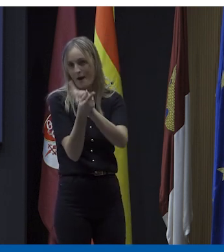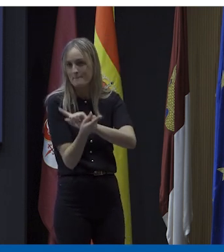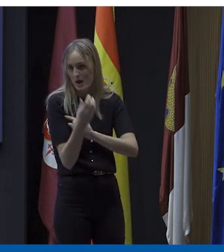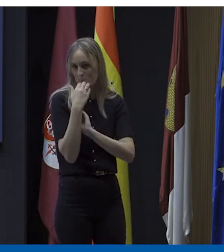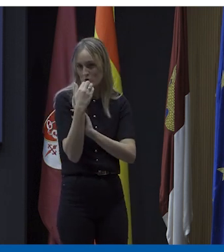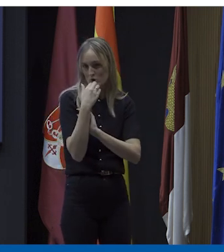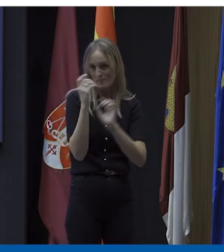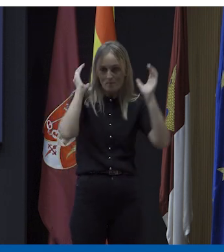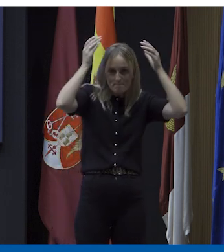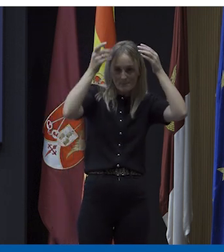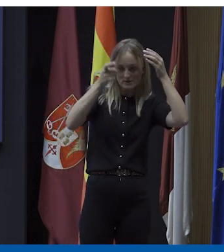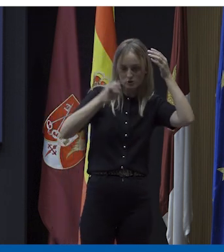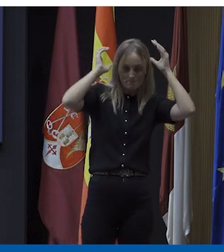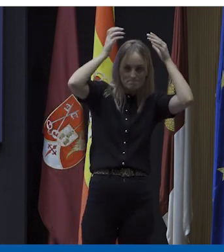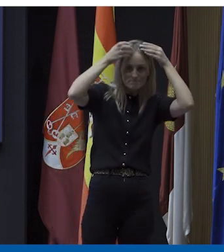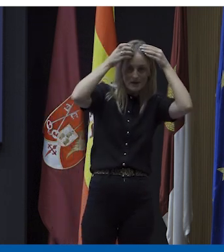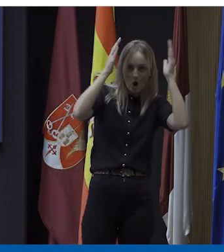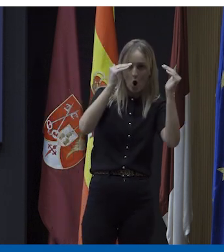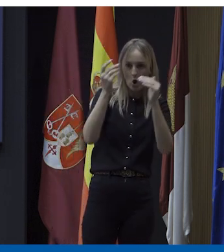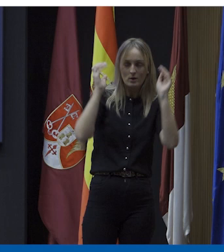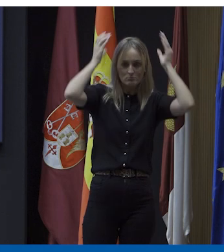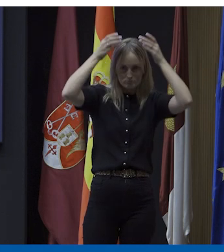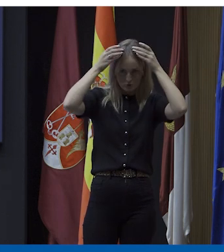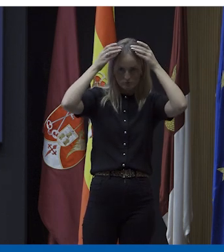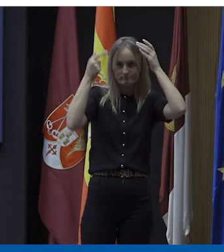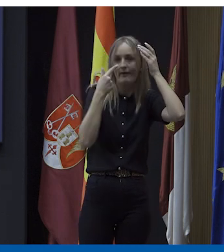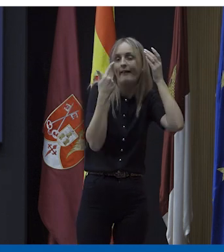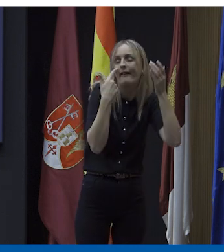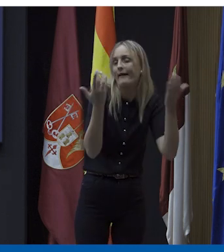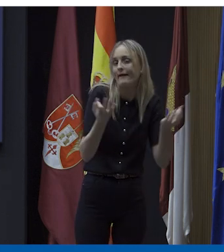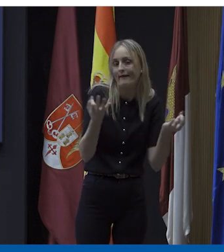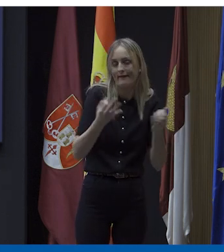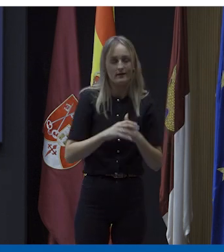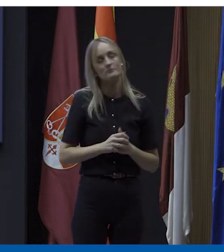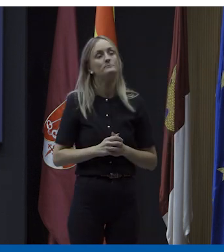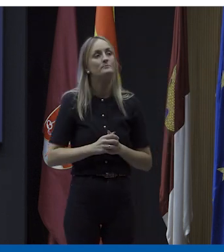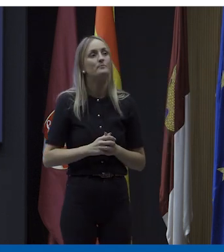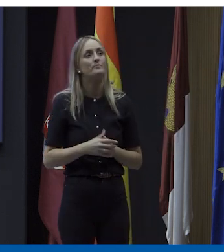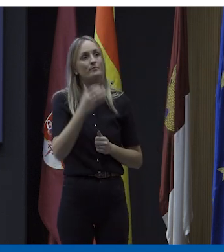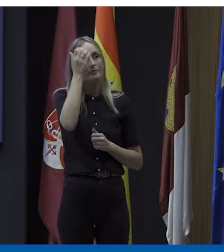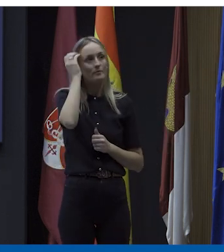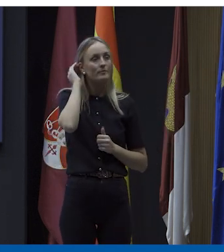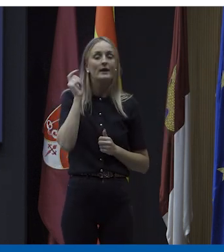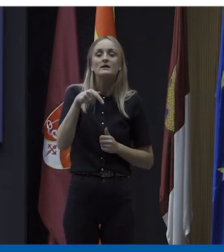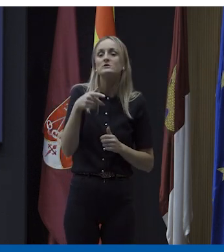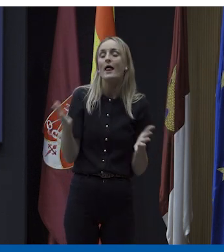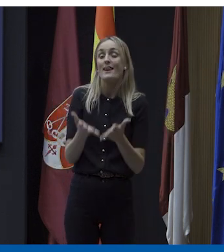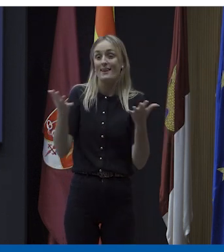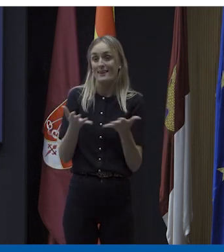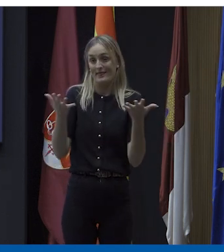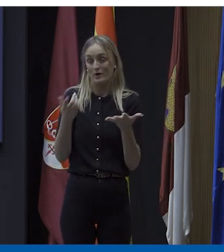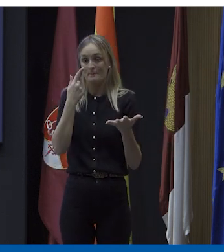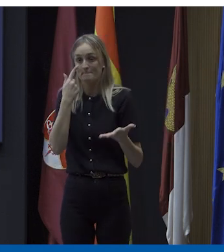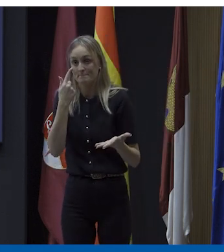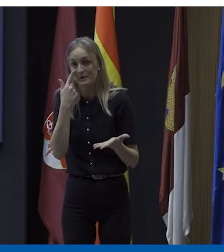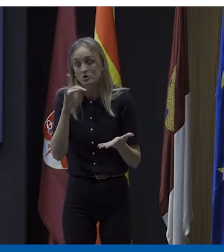al trabajador que no lo tiene y ver qué es lo que pasa, ¿vale? Entonces, este concepto de riesgo atribuible pues va a cambiar también